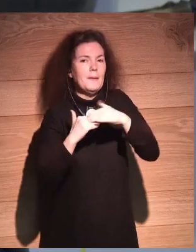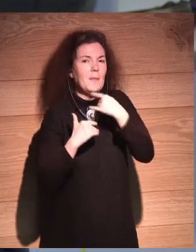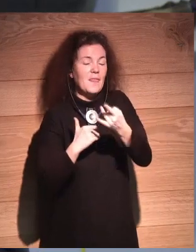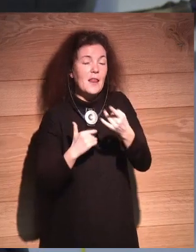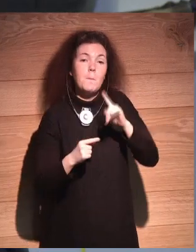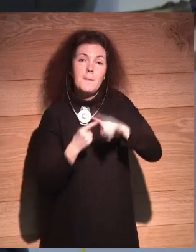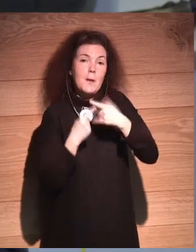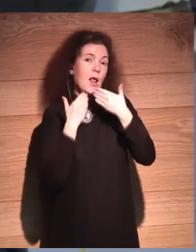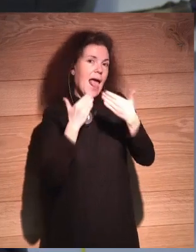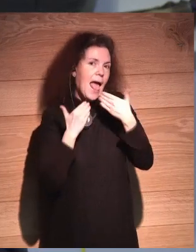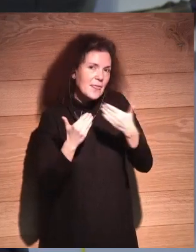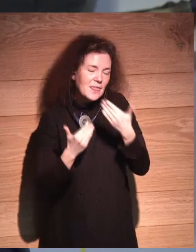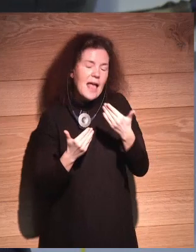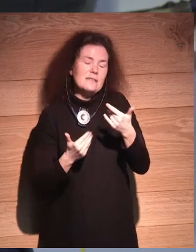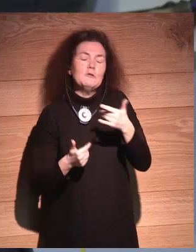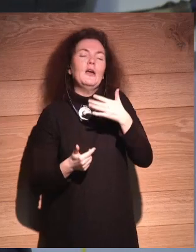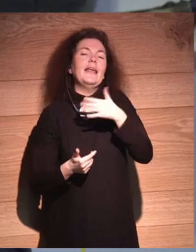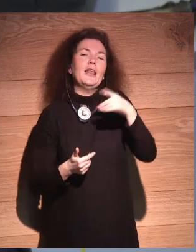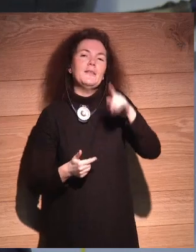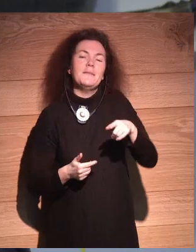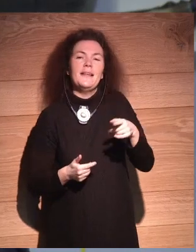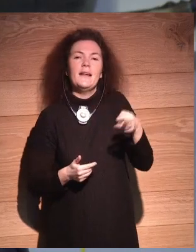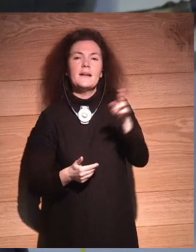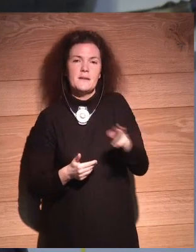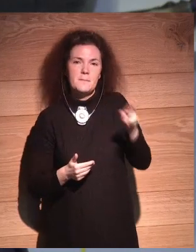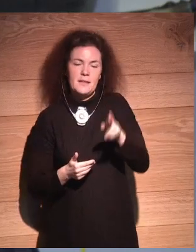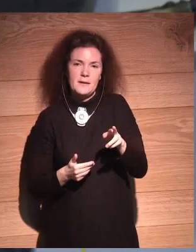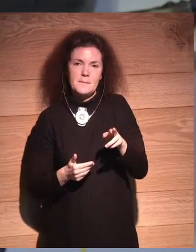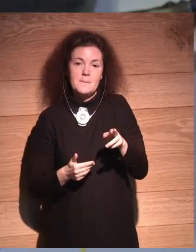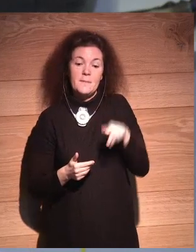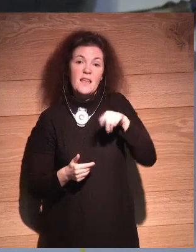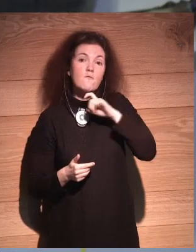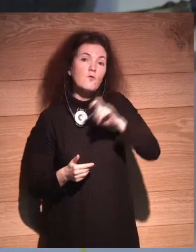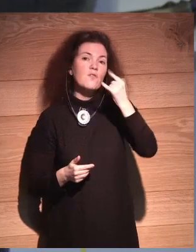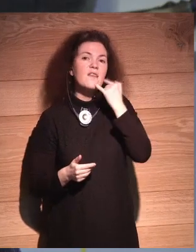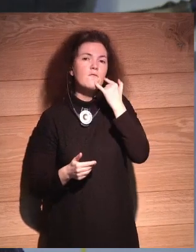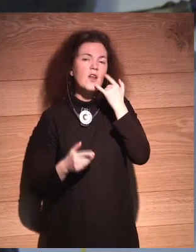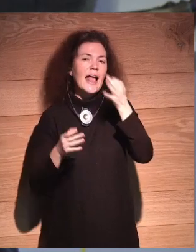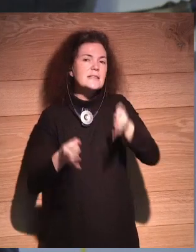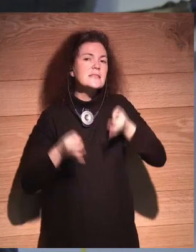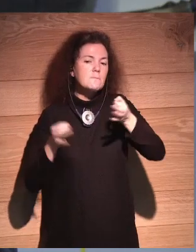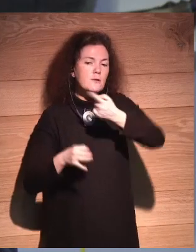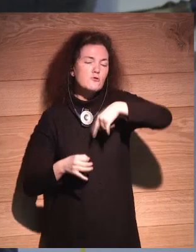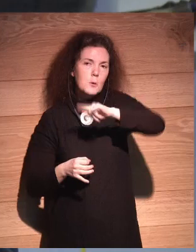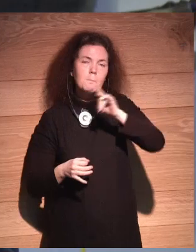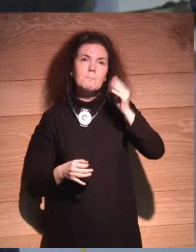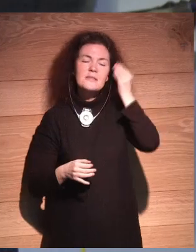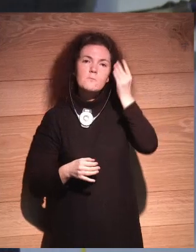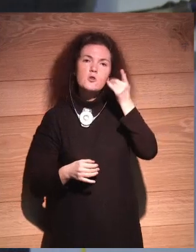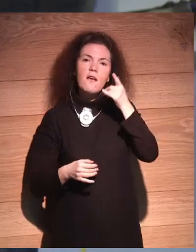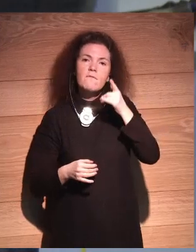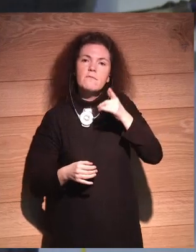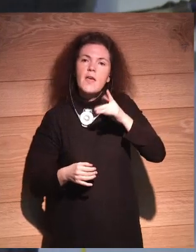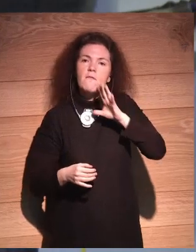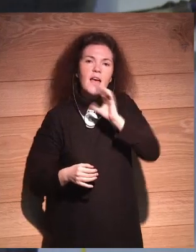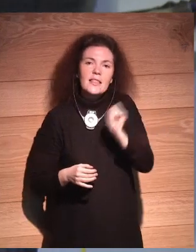de los agradecimientos, incidir en que desde Fundación Telefónica siempre nos ha parecido fantástico que la cultura